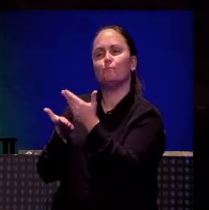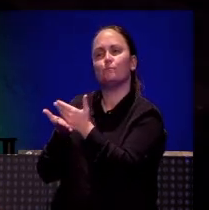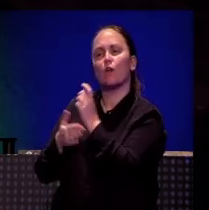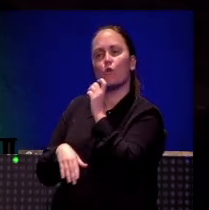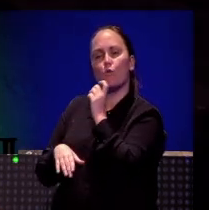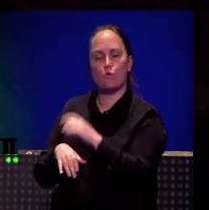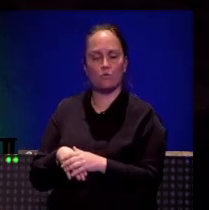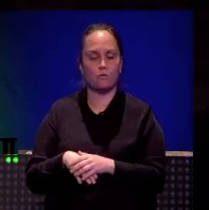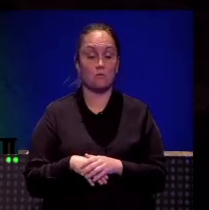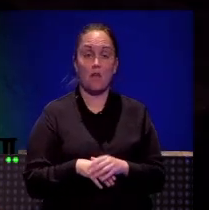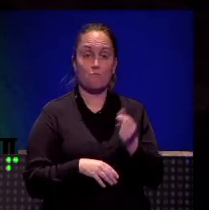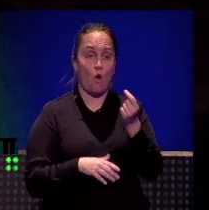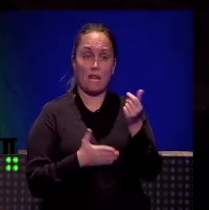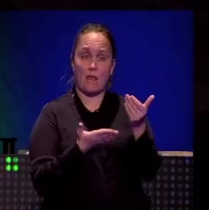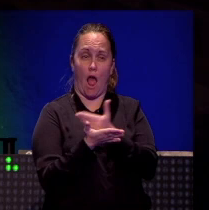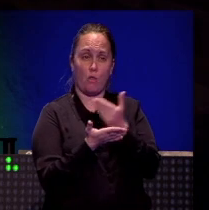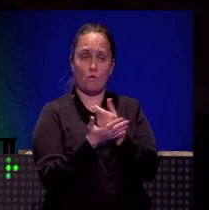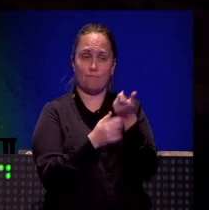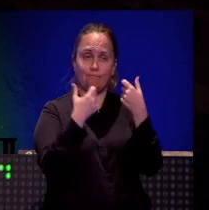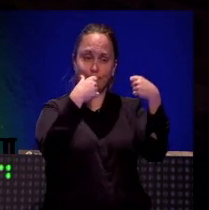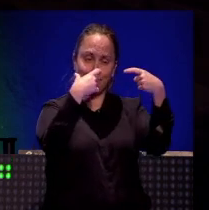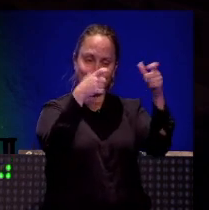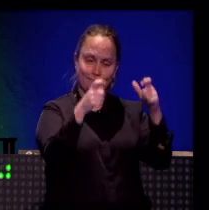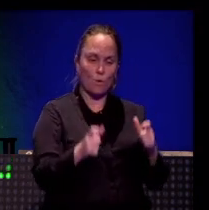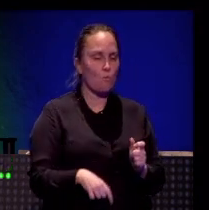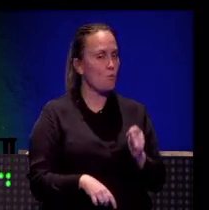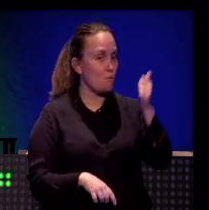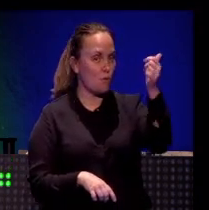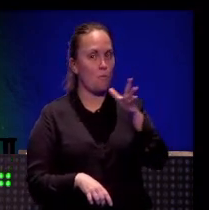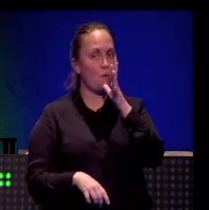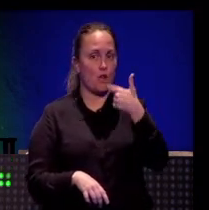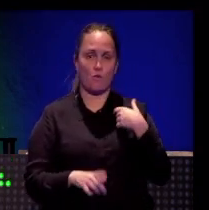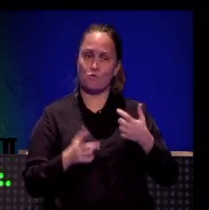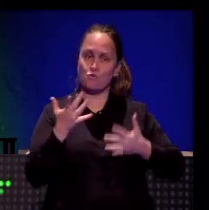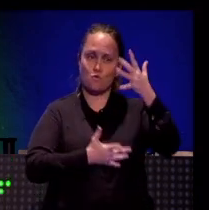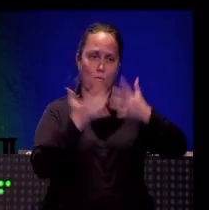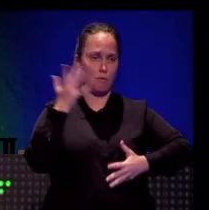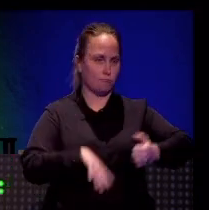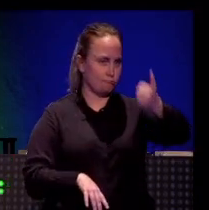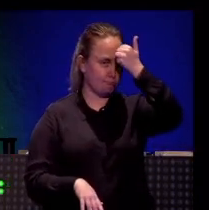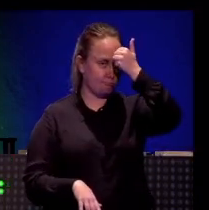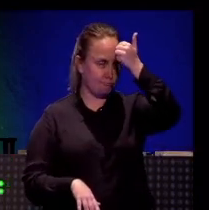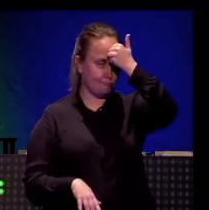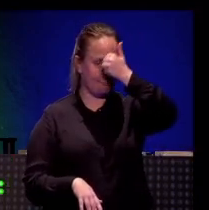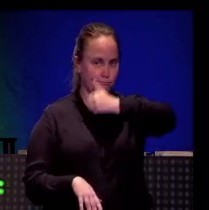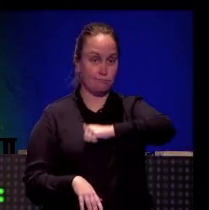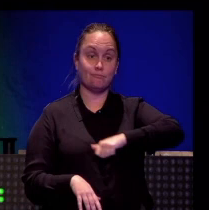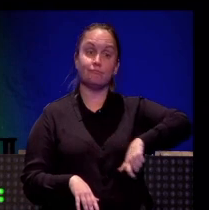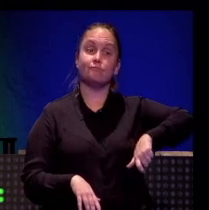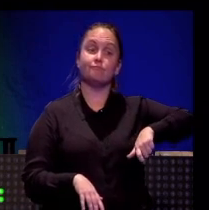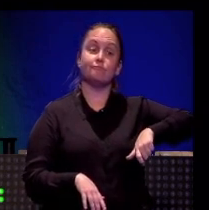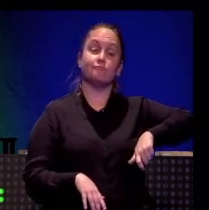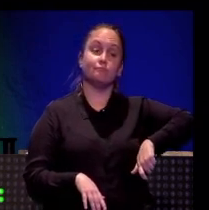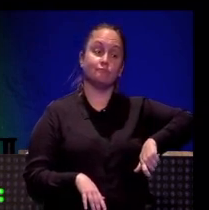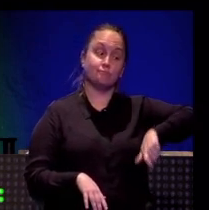lo he monetizado muy poco pero simplemente porque soy muy malo con los números hay otros podcasts que